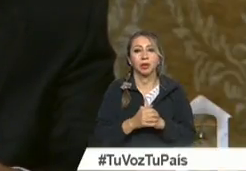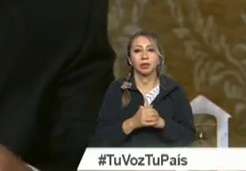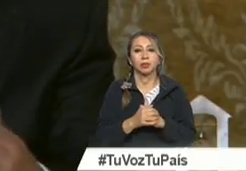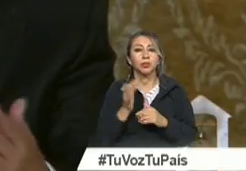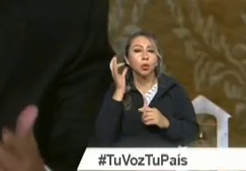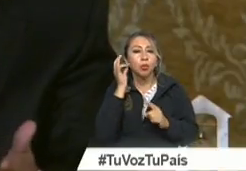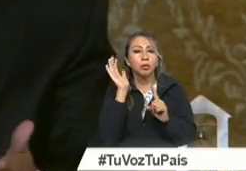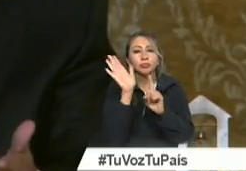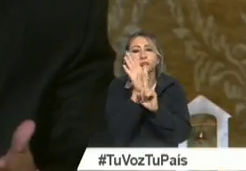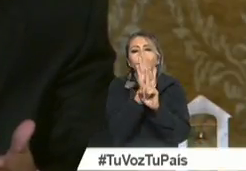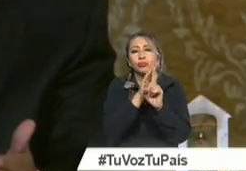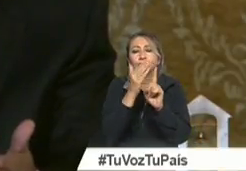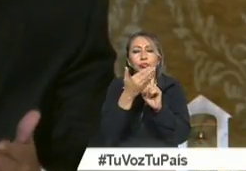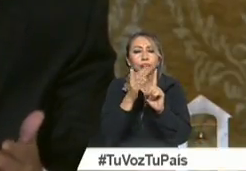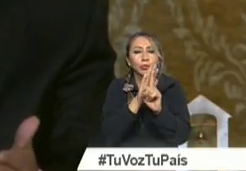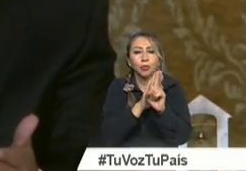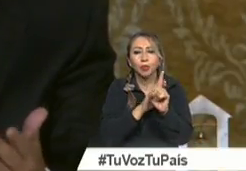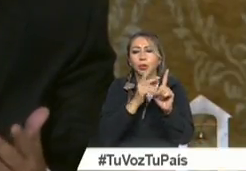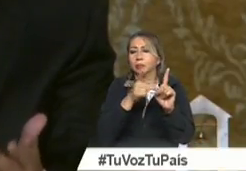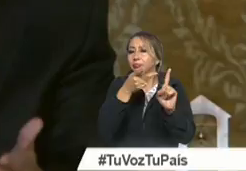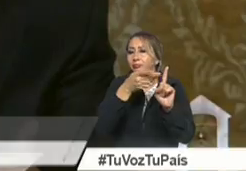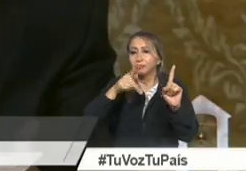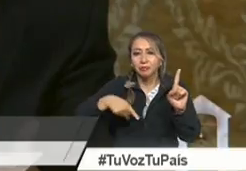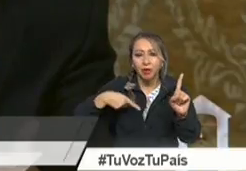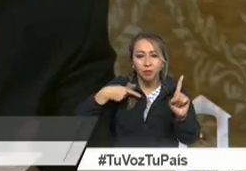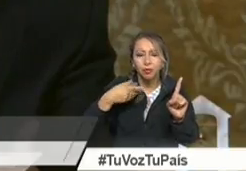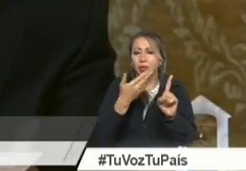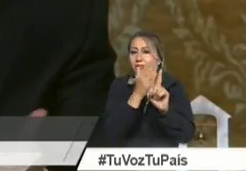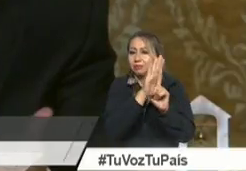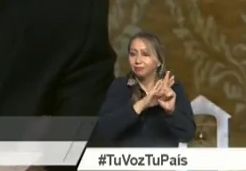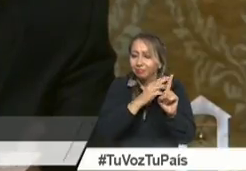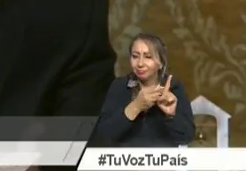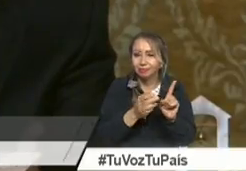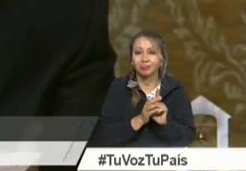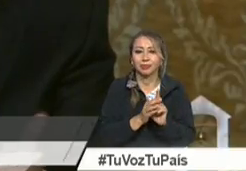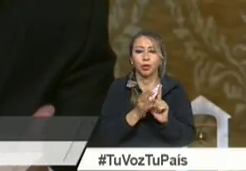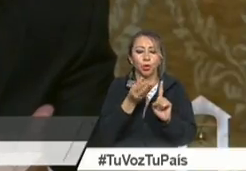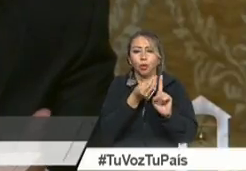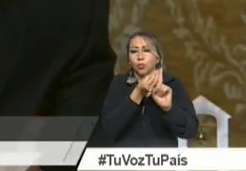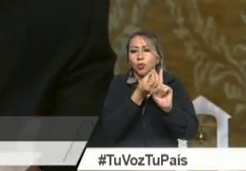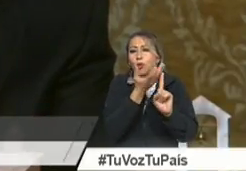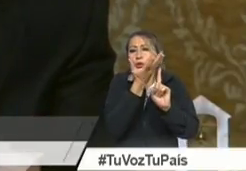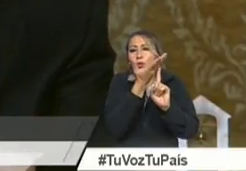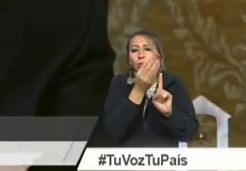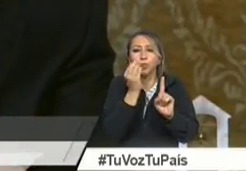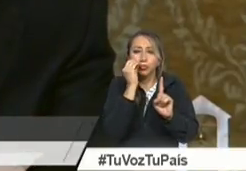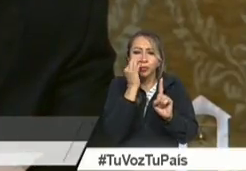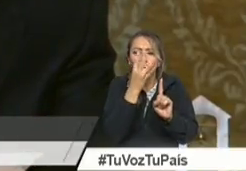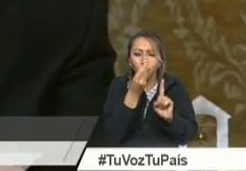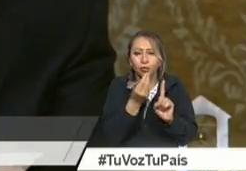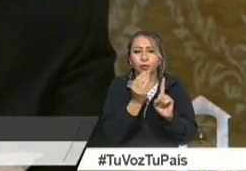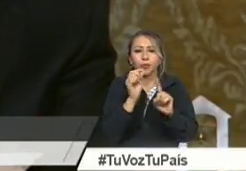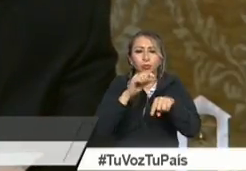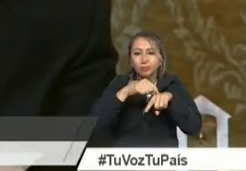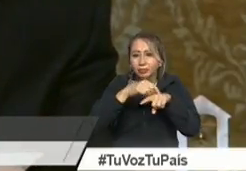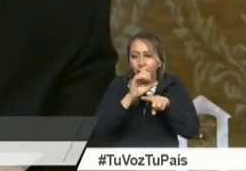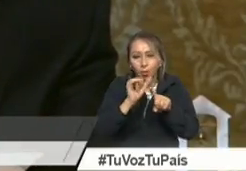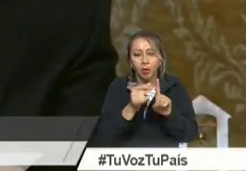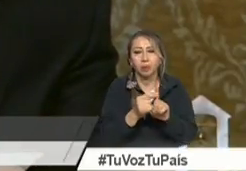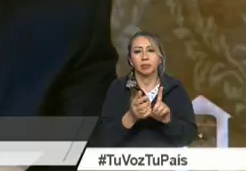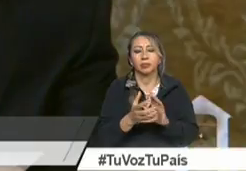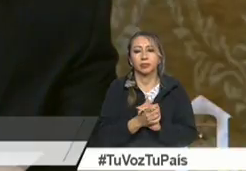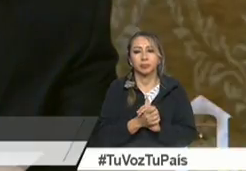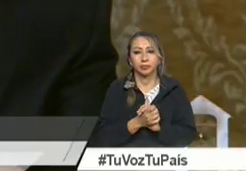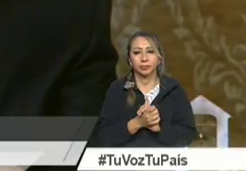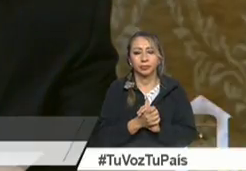que se ha vuelto un ser vivo a la cual hay que tratarla como tal con un objeto preciado con un objeto precioso pero por qué porque